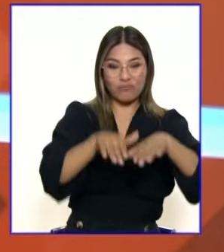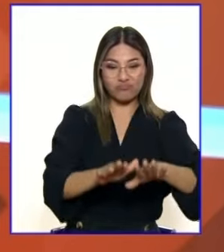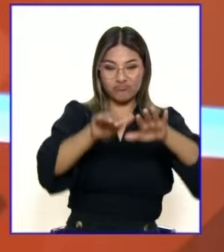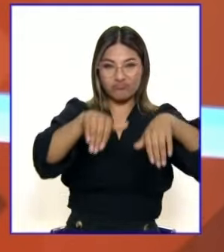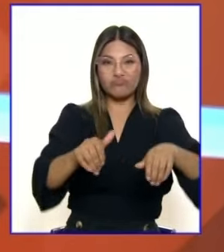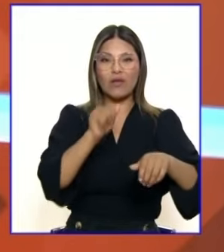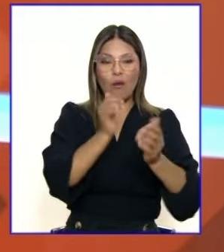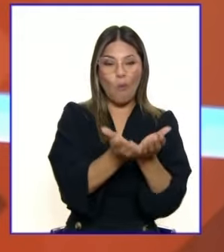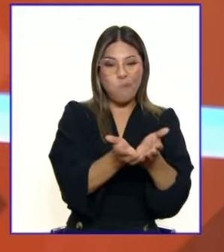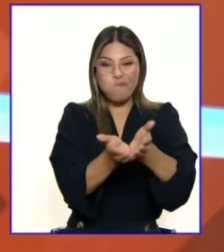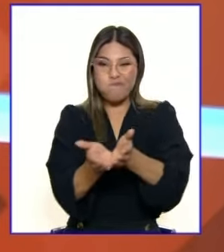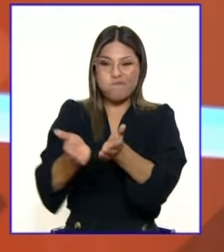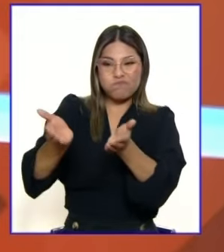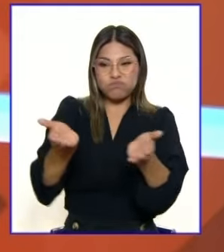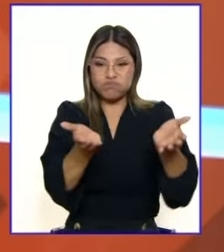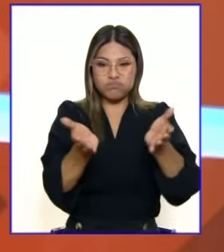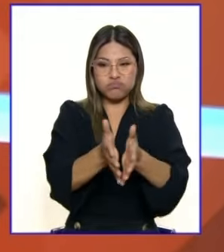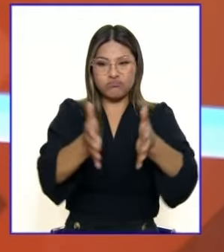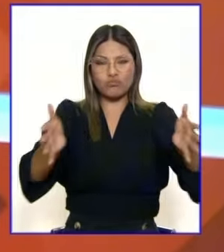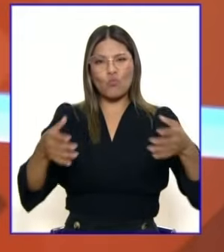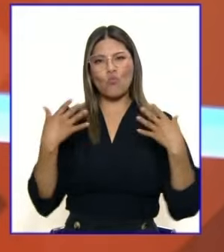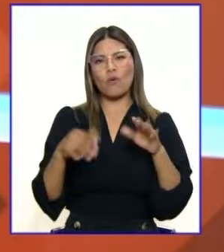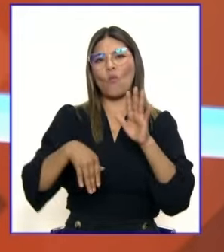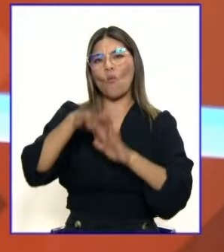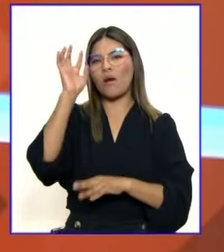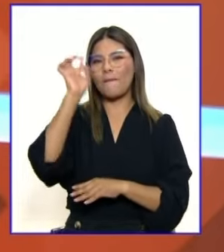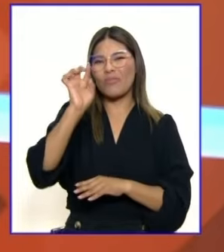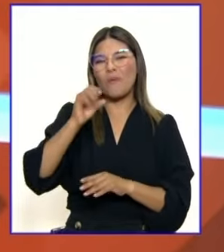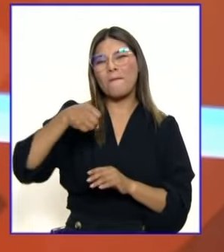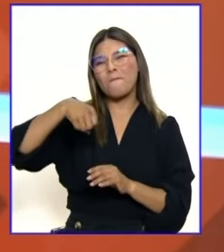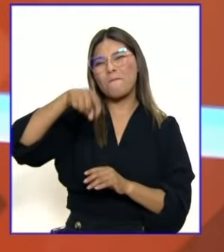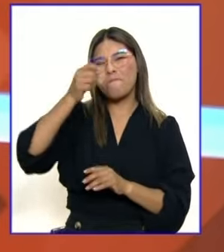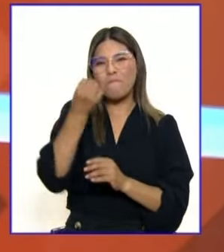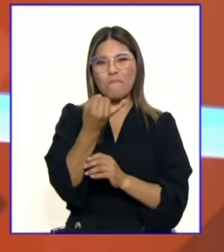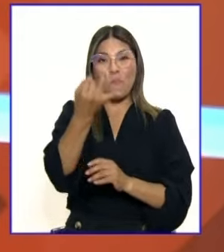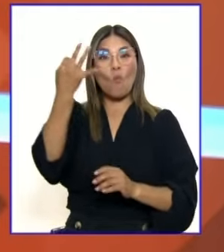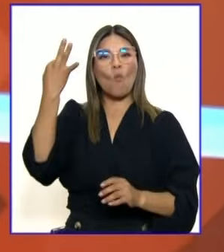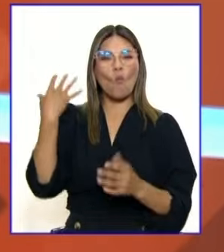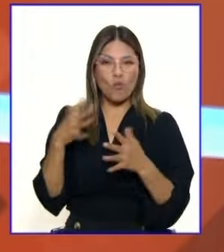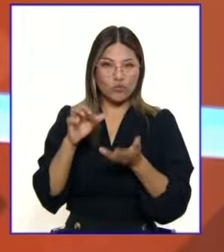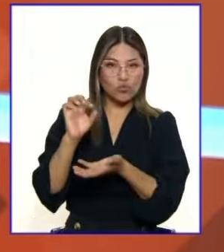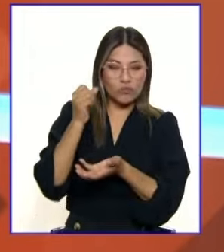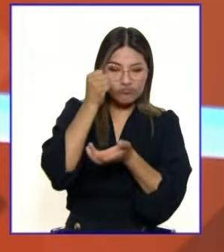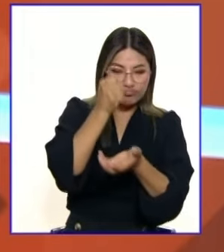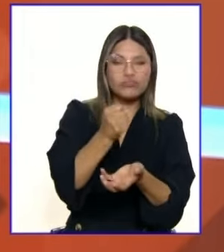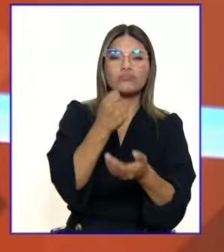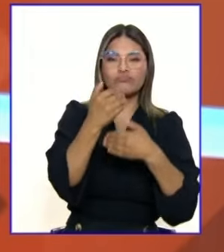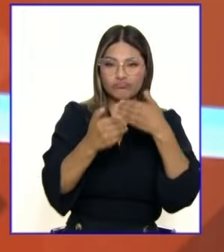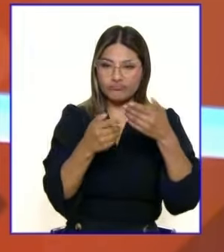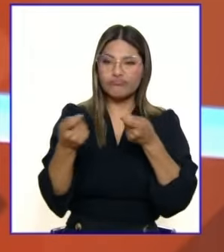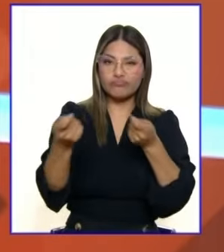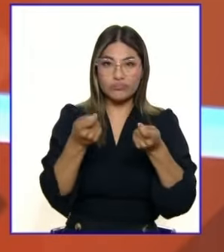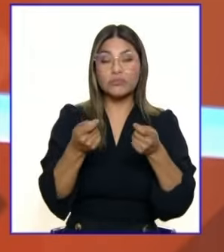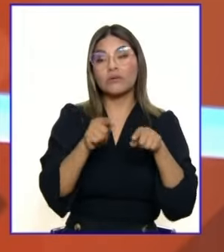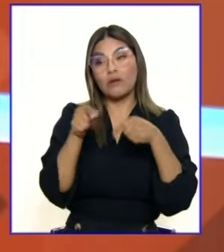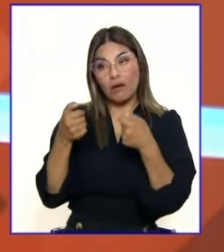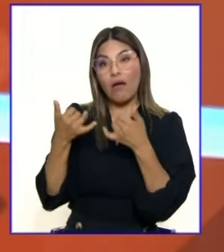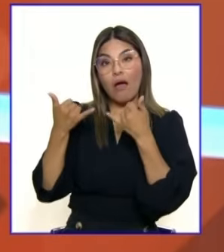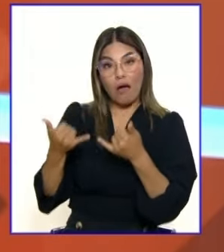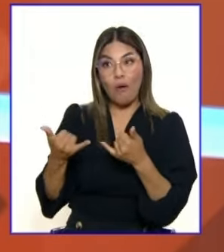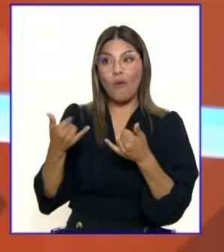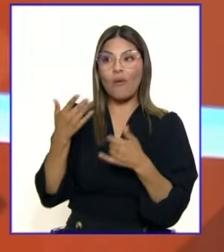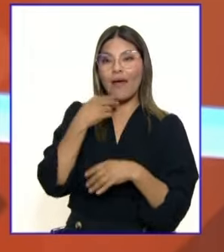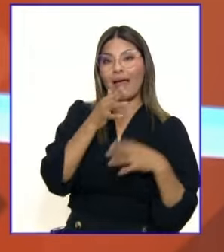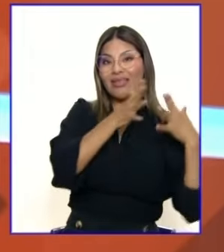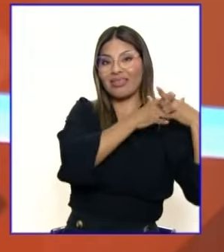esto va a suponer un cambio radical en términos no solamente económicos, sino geopolíticos, ¿no? Ahora con el cambio, imagino, también de gobierno con